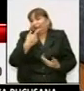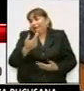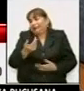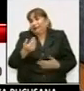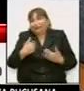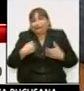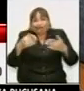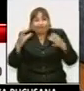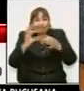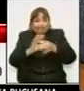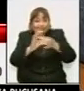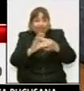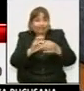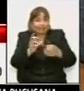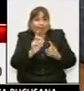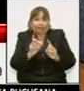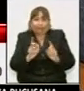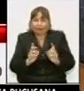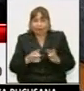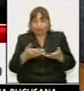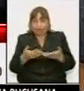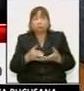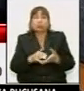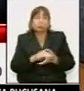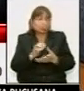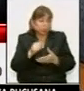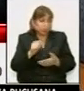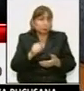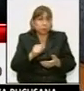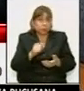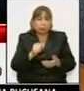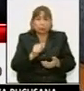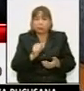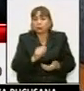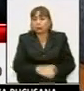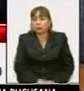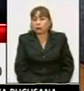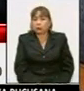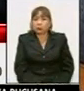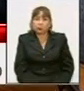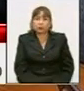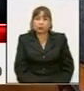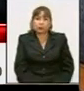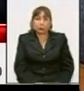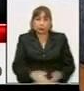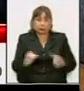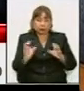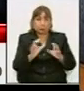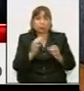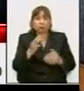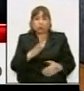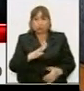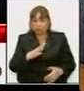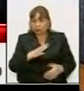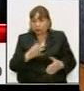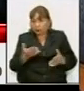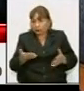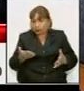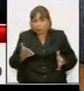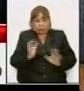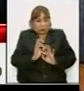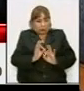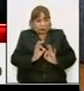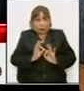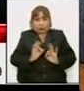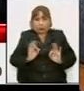una relación con ellos, ¿no? O sea, pero sí. O sea, ¿su relación con ellos fue por actos protocolares solamente? No,